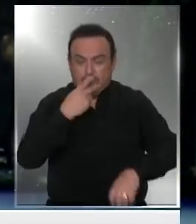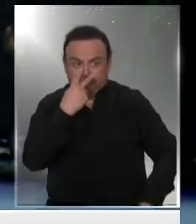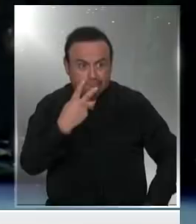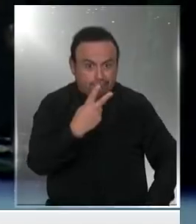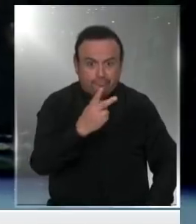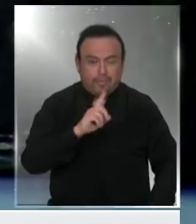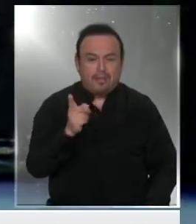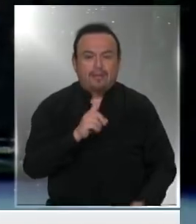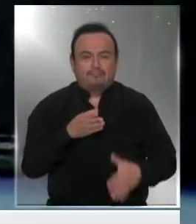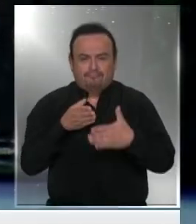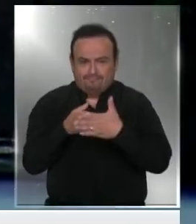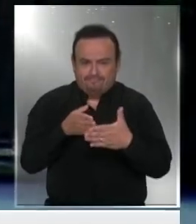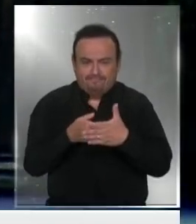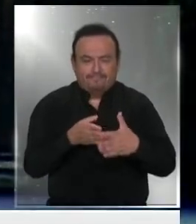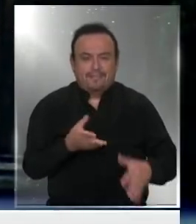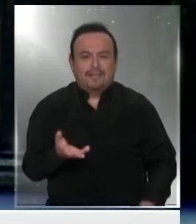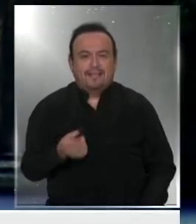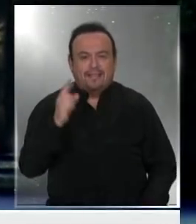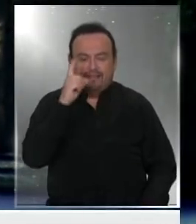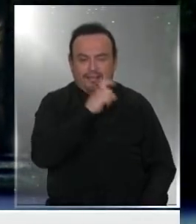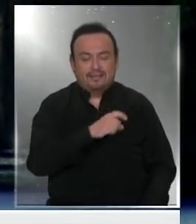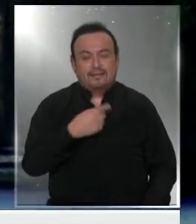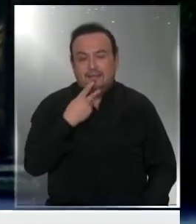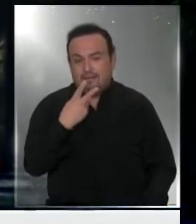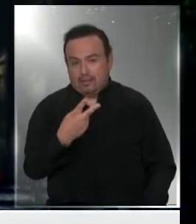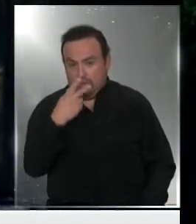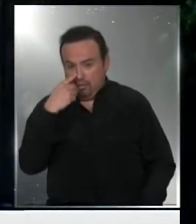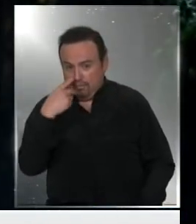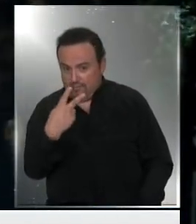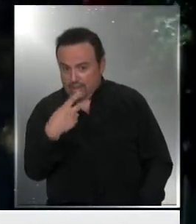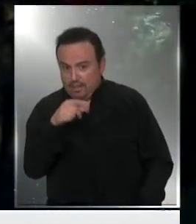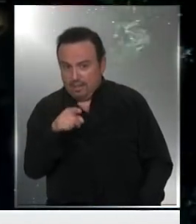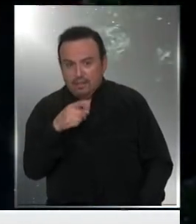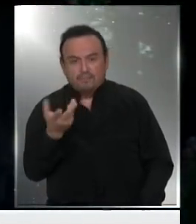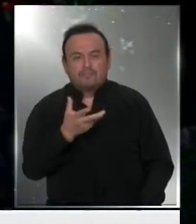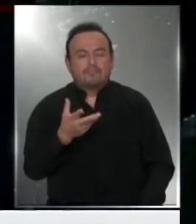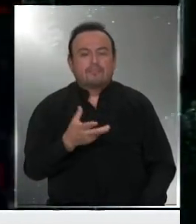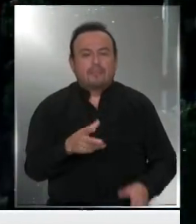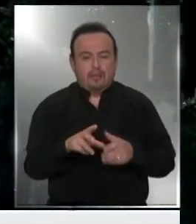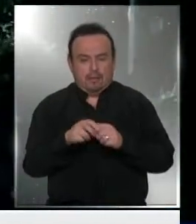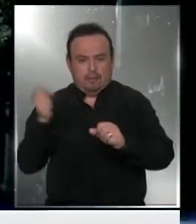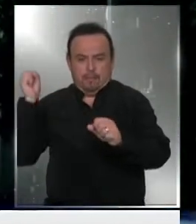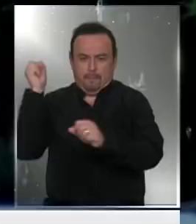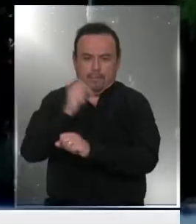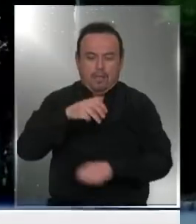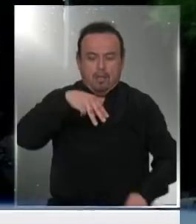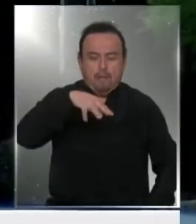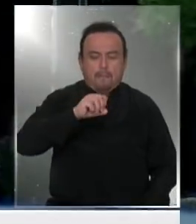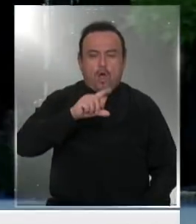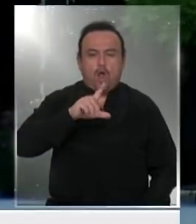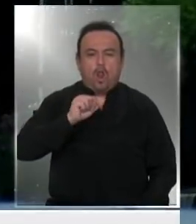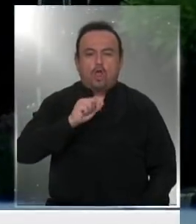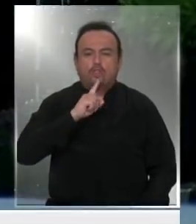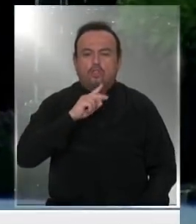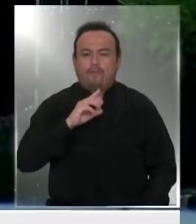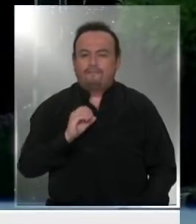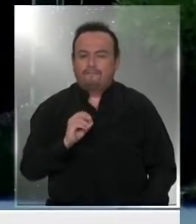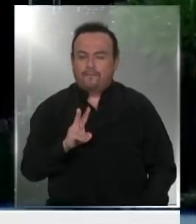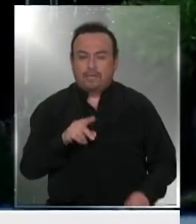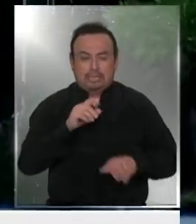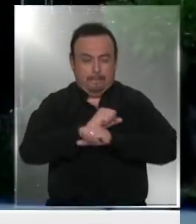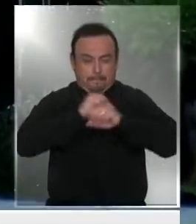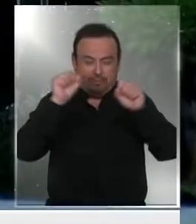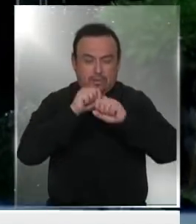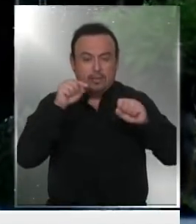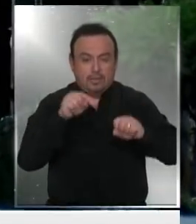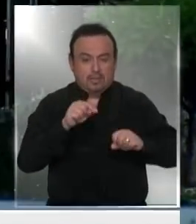obviamente obstaculizar su visión. Lo que sí está claro, y ustedes lo ven, cómo lanzan también bombas en molotov, así que es una jornada que derechamente desde las